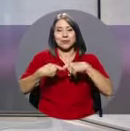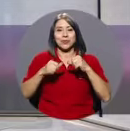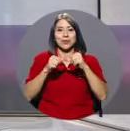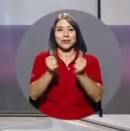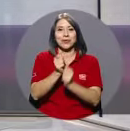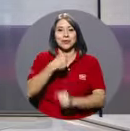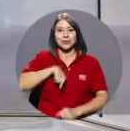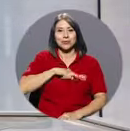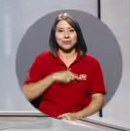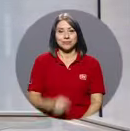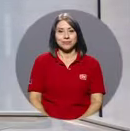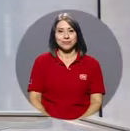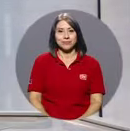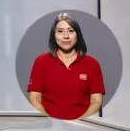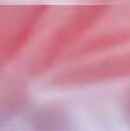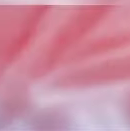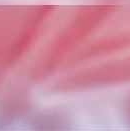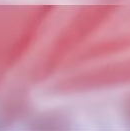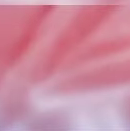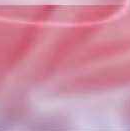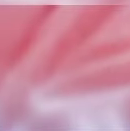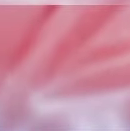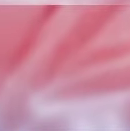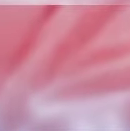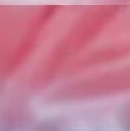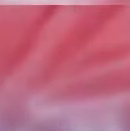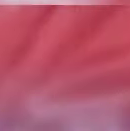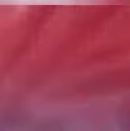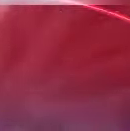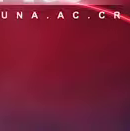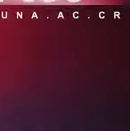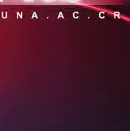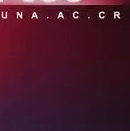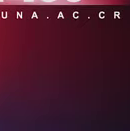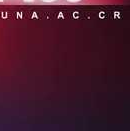Vamos a una pausa, quédese con una mirada que ya volvemos.